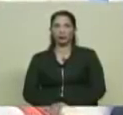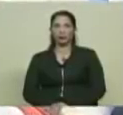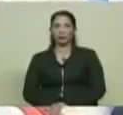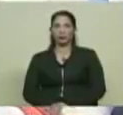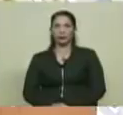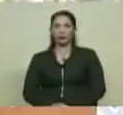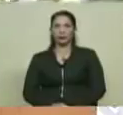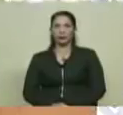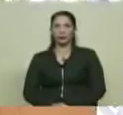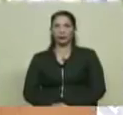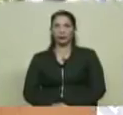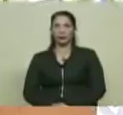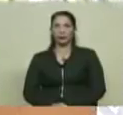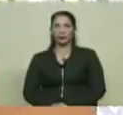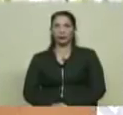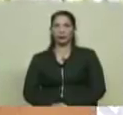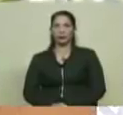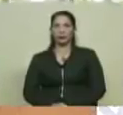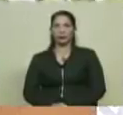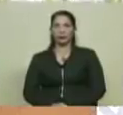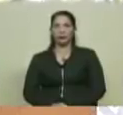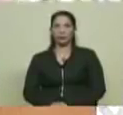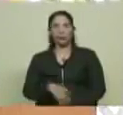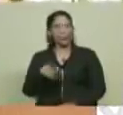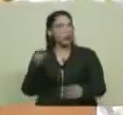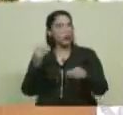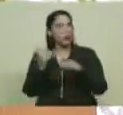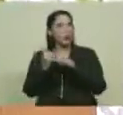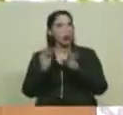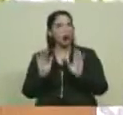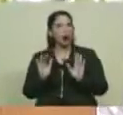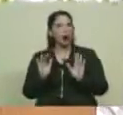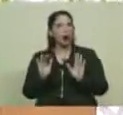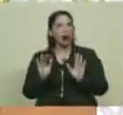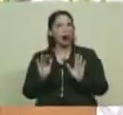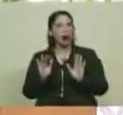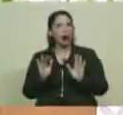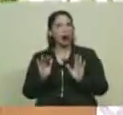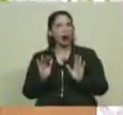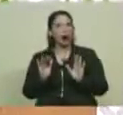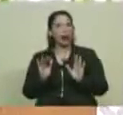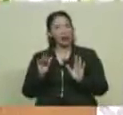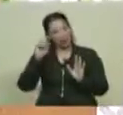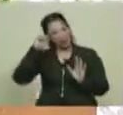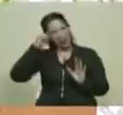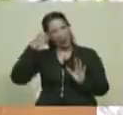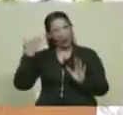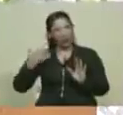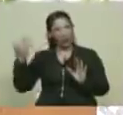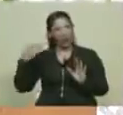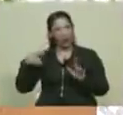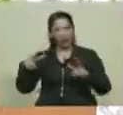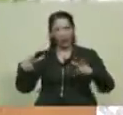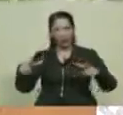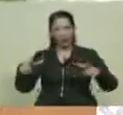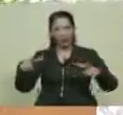pero eso era una cosa como un tocadisco, un pico, iba a decir,